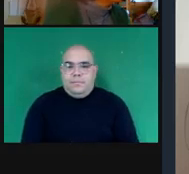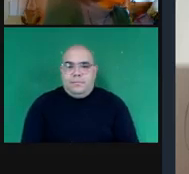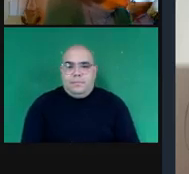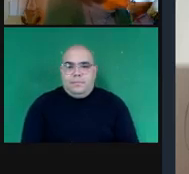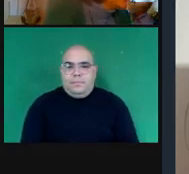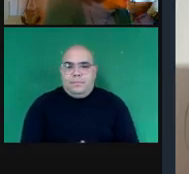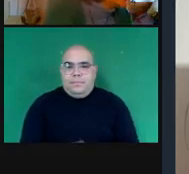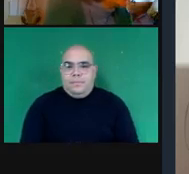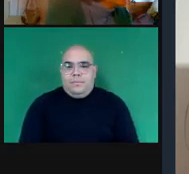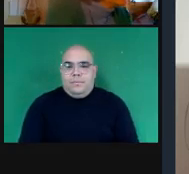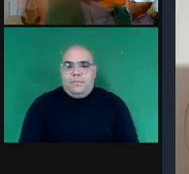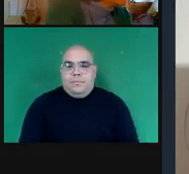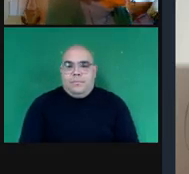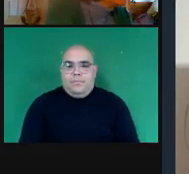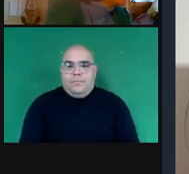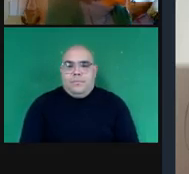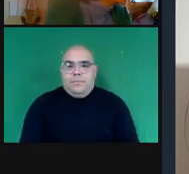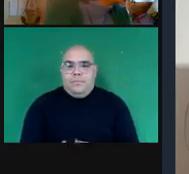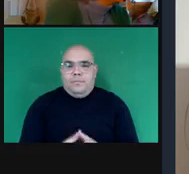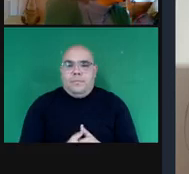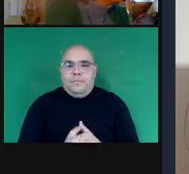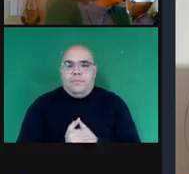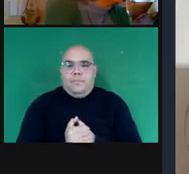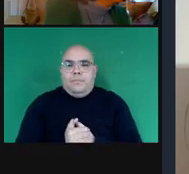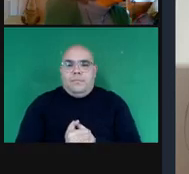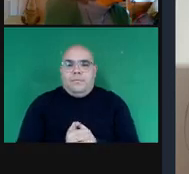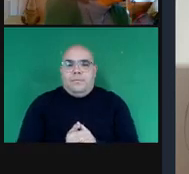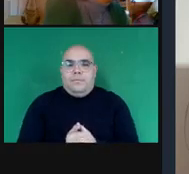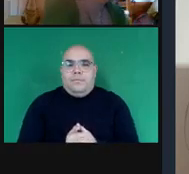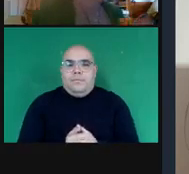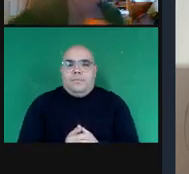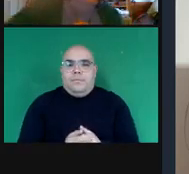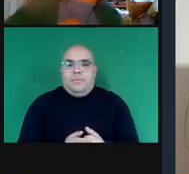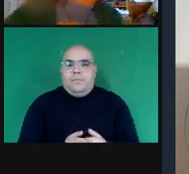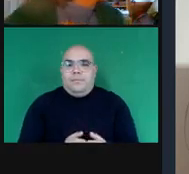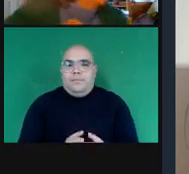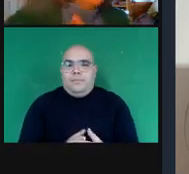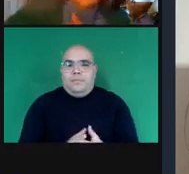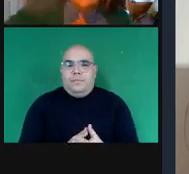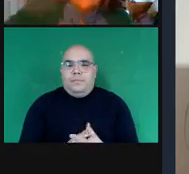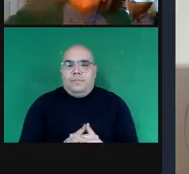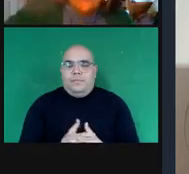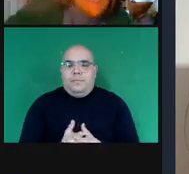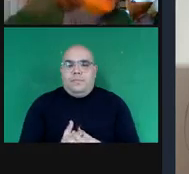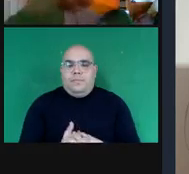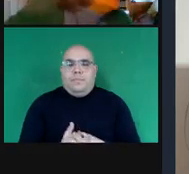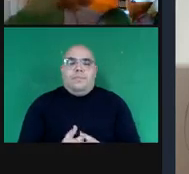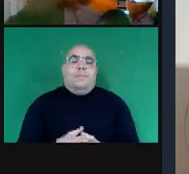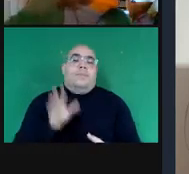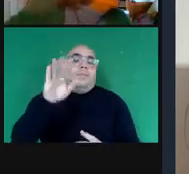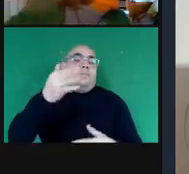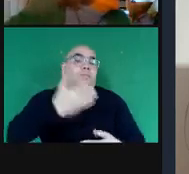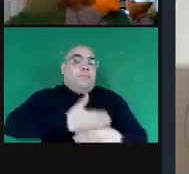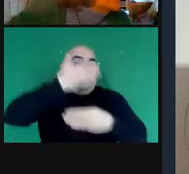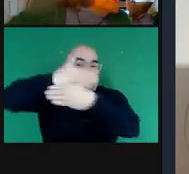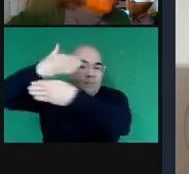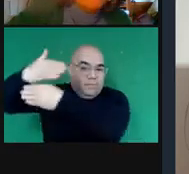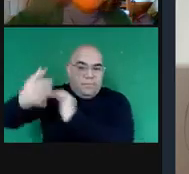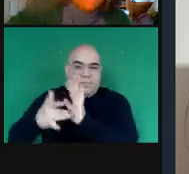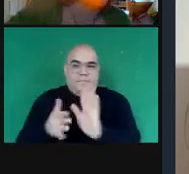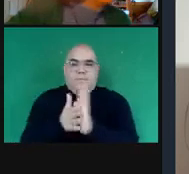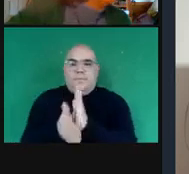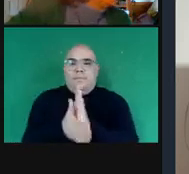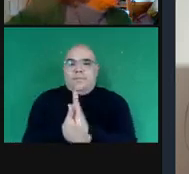Ya, perdónenme por la interrupción imprevista. Los murales no se hacen a la